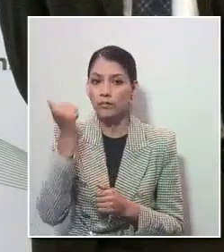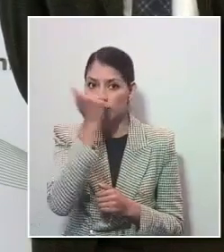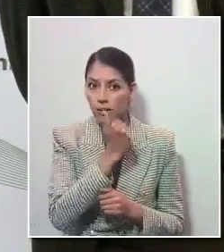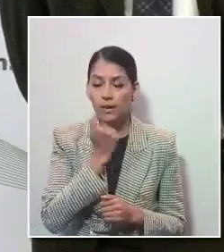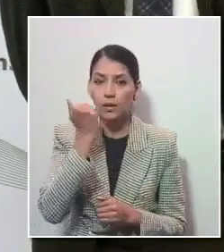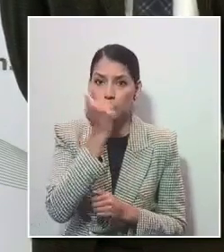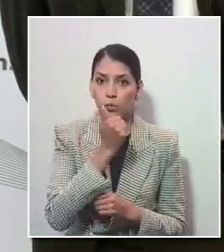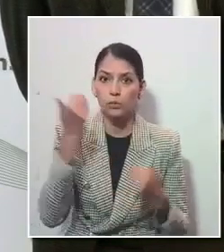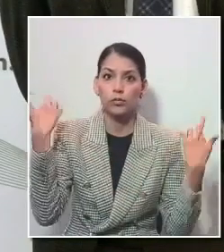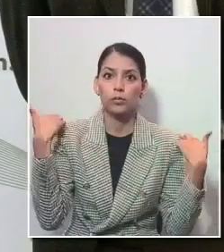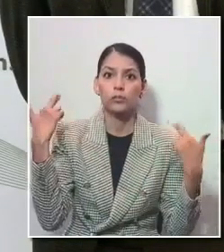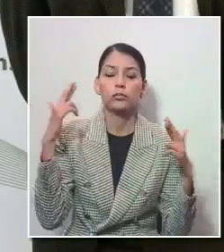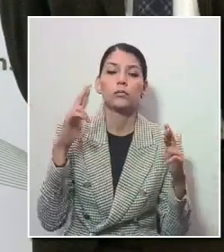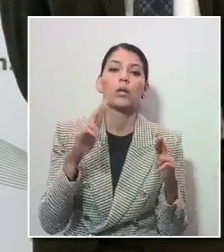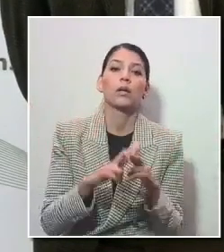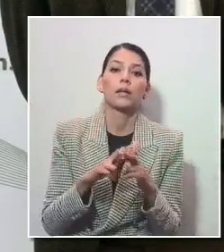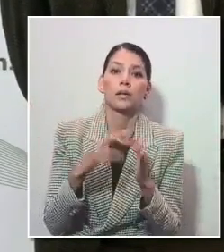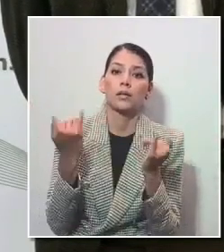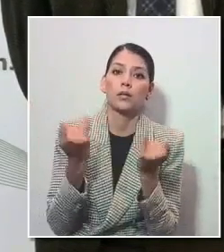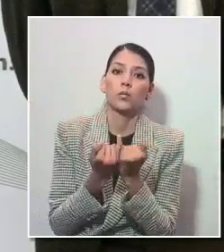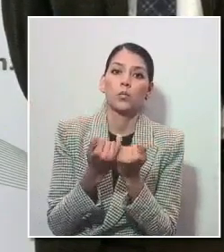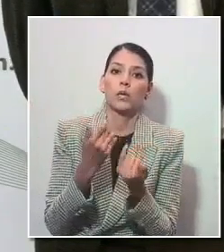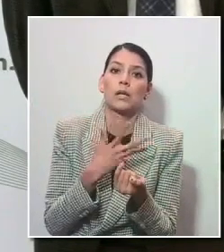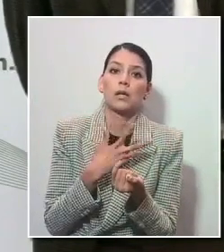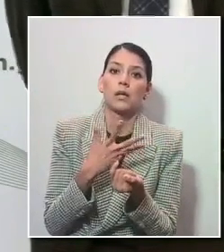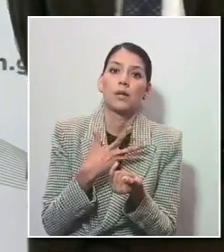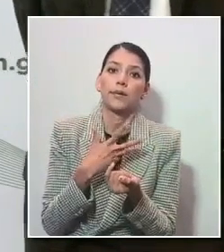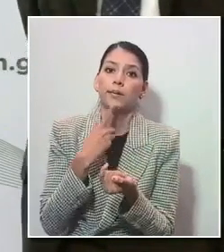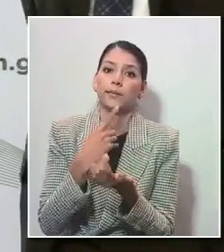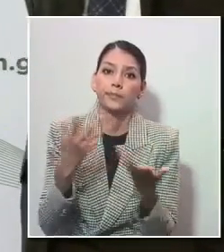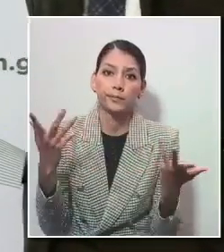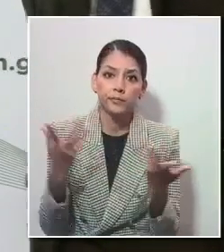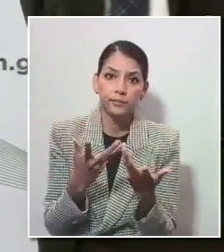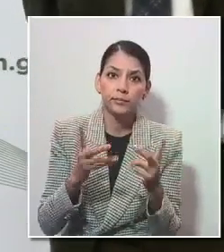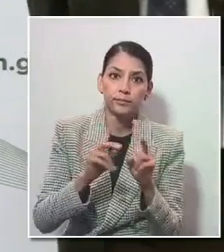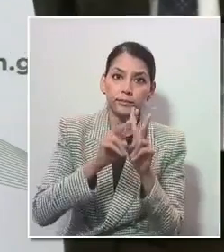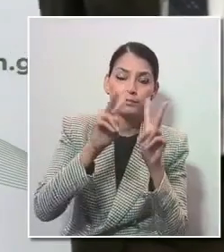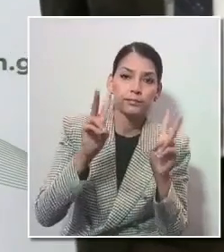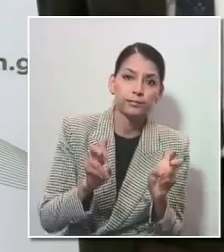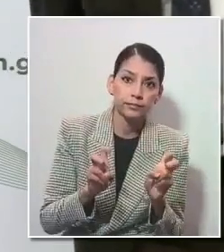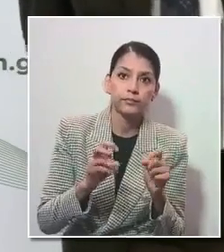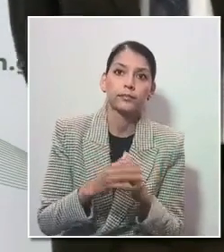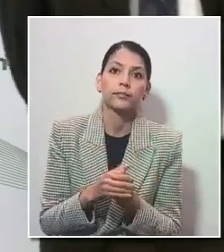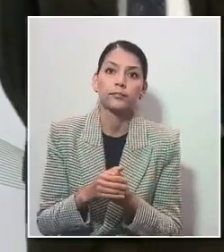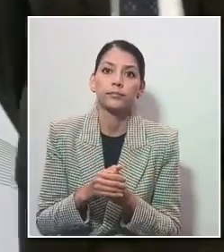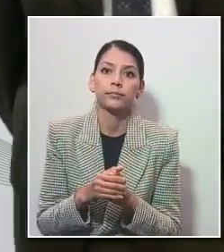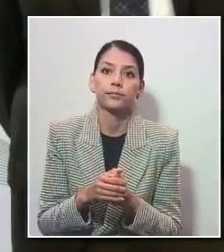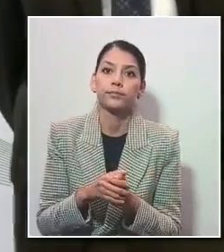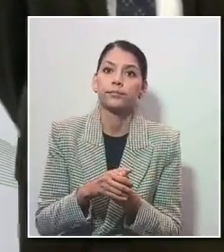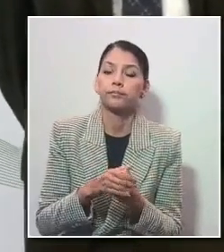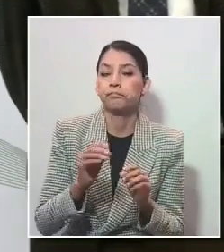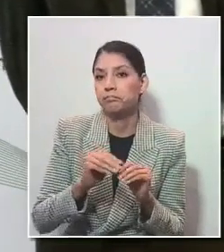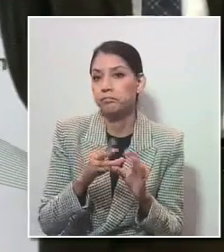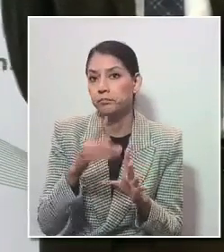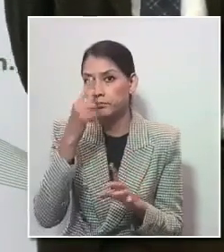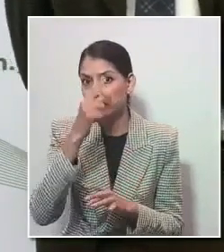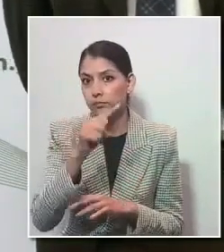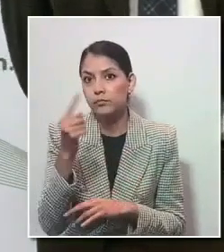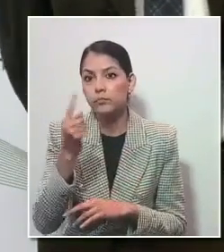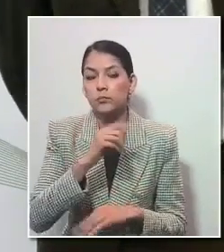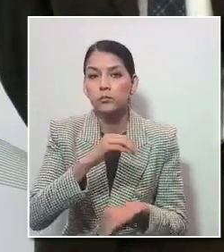alumnos, maestros, y se está definiendo el tema, por supuesto, para